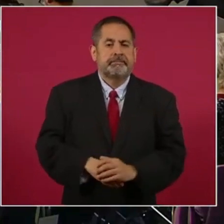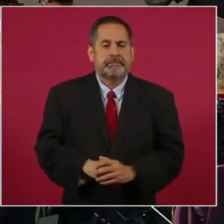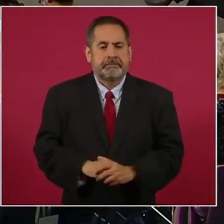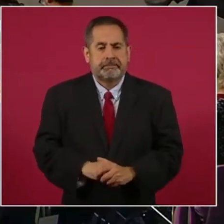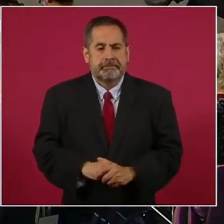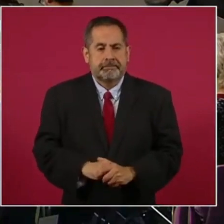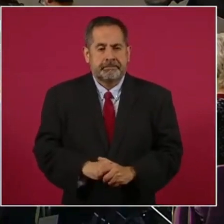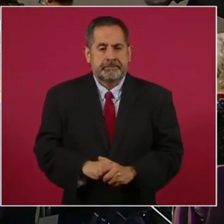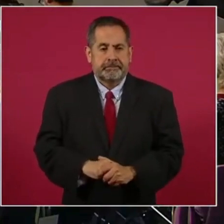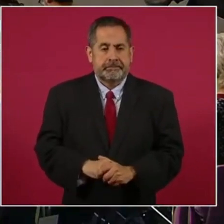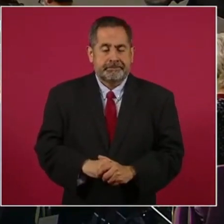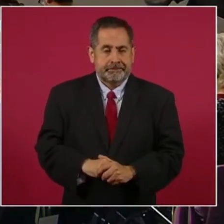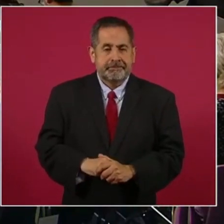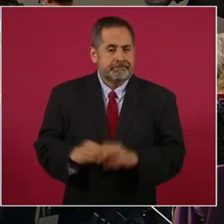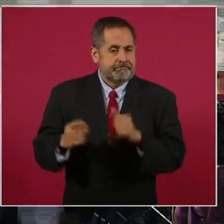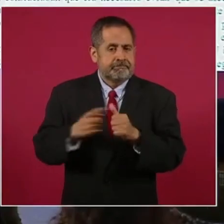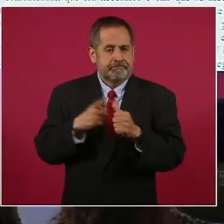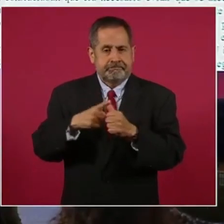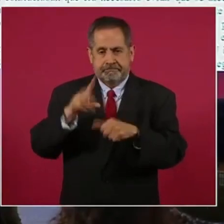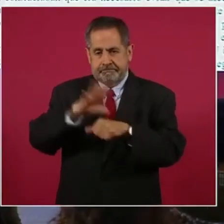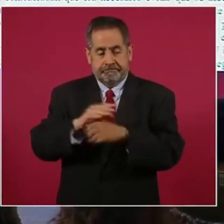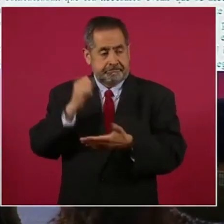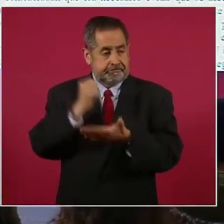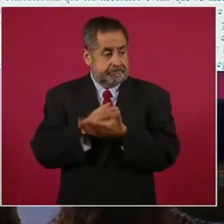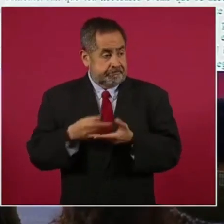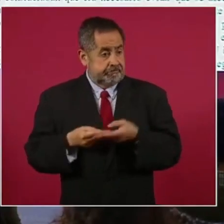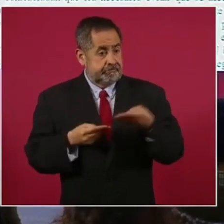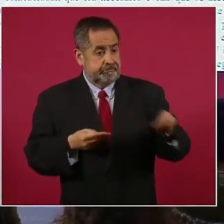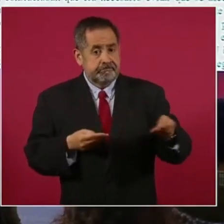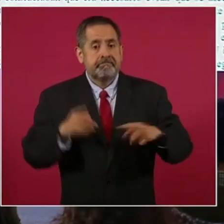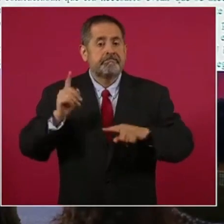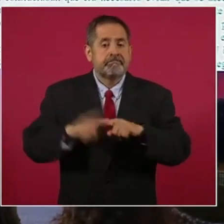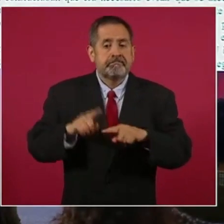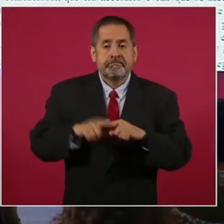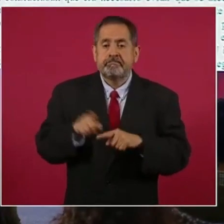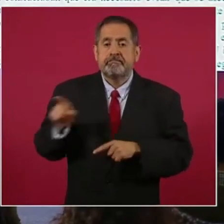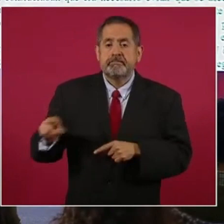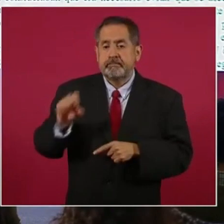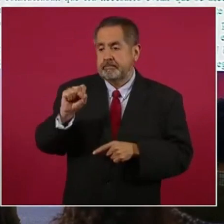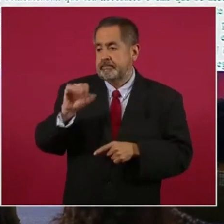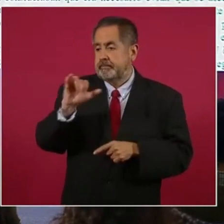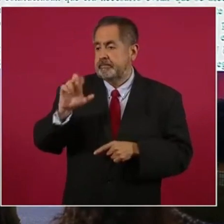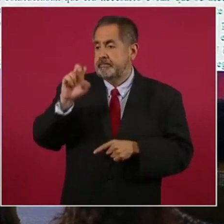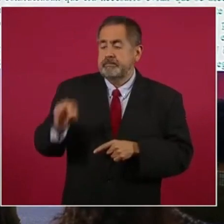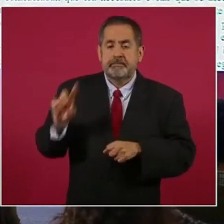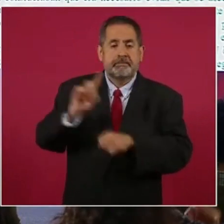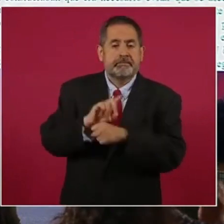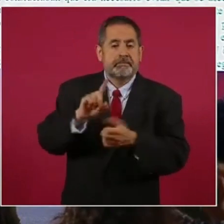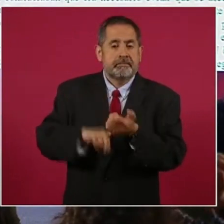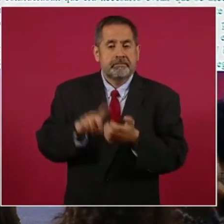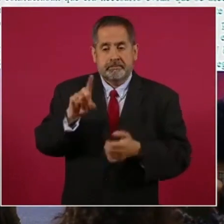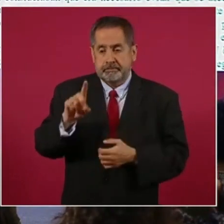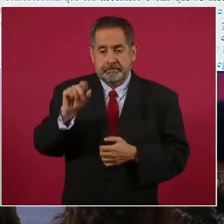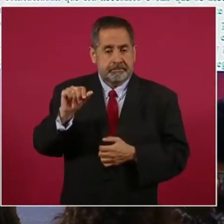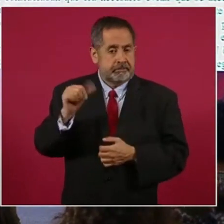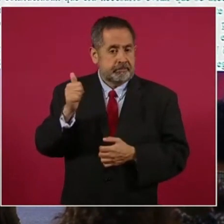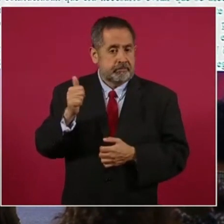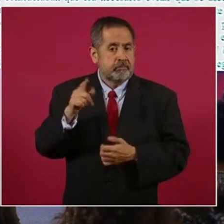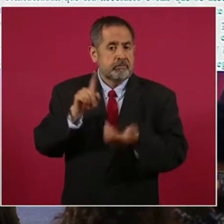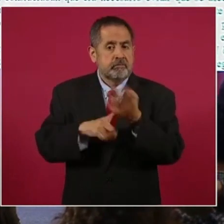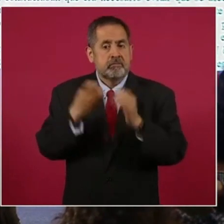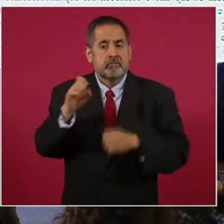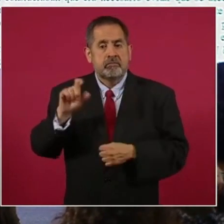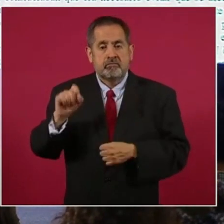La primera concesión fue la determinación de la Suprema Corte de Justicia el 30 de agosto de 1921,